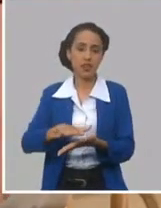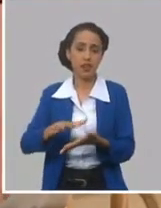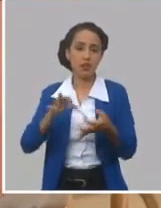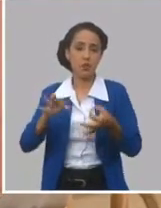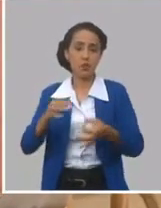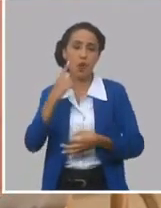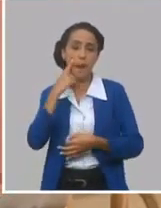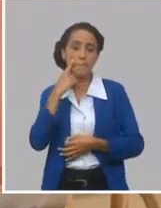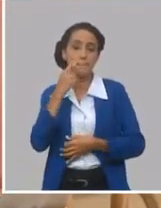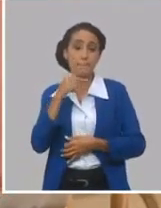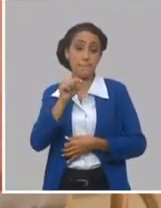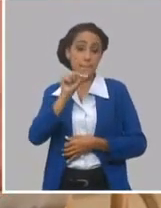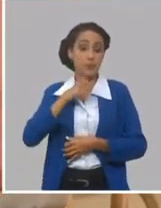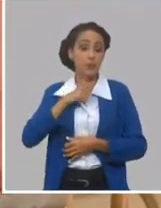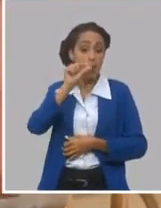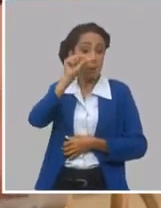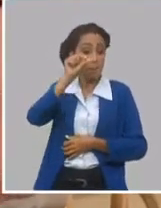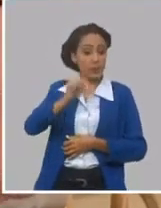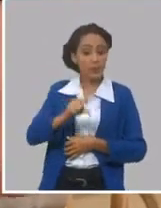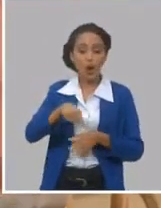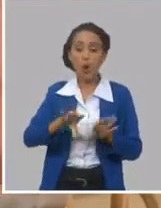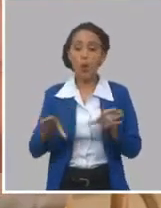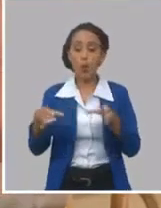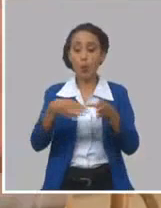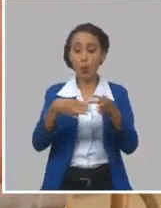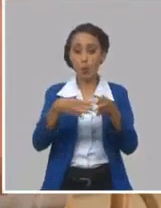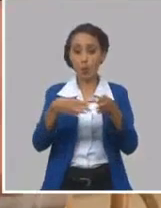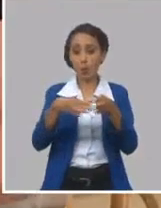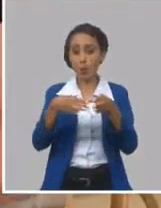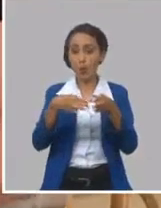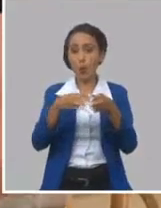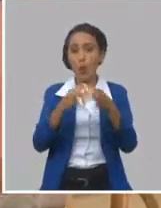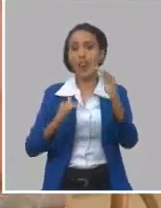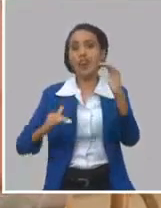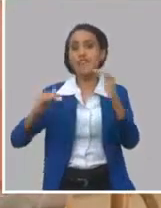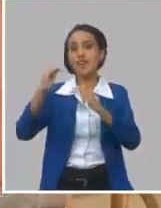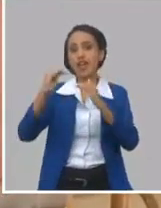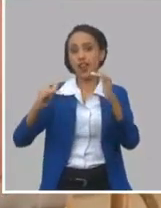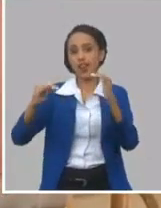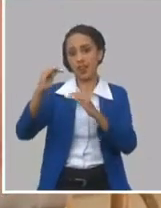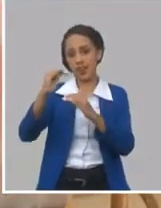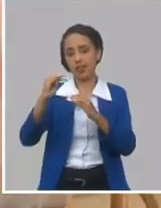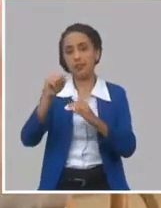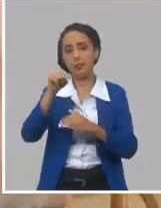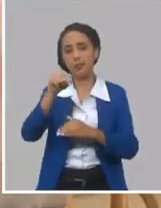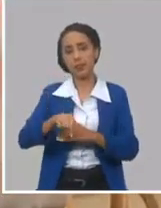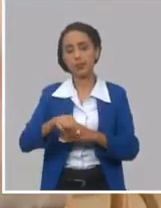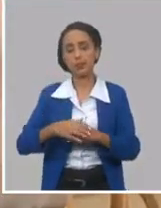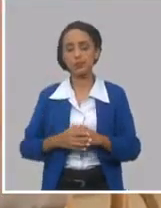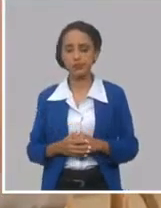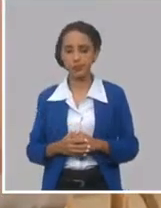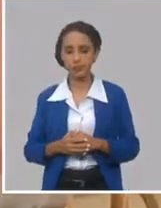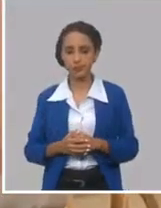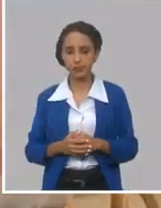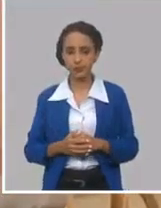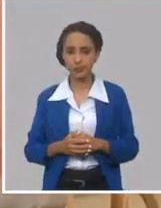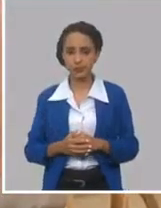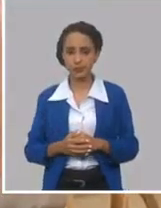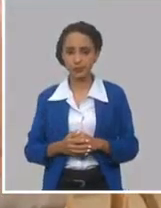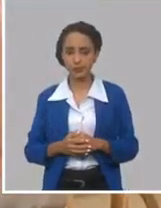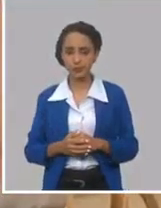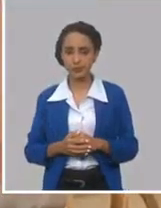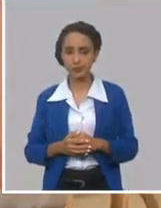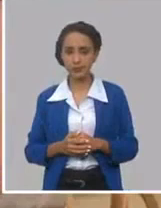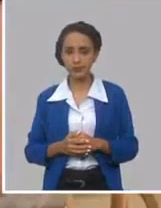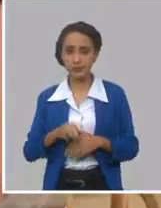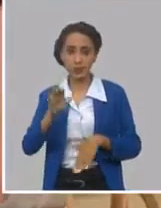la jerarquía que un determinado colectivo o que una sociedad le otorga a determinadas